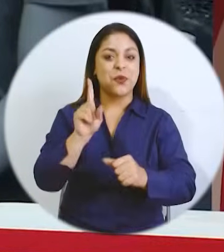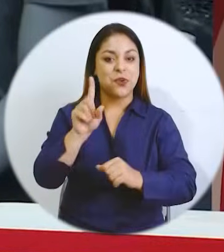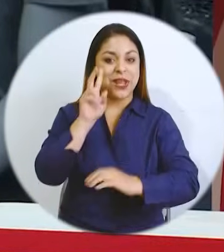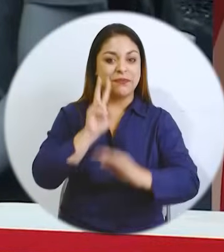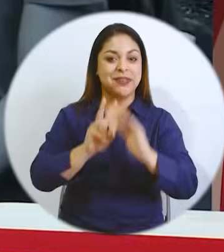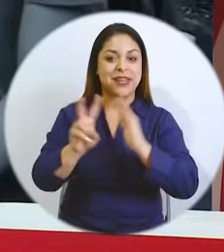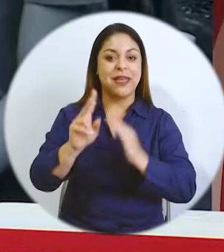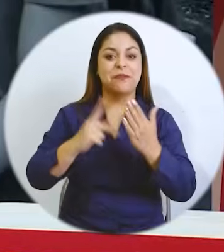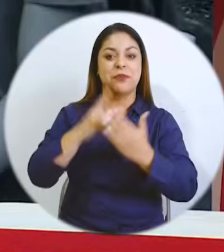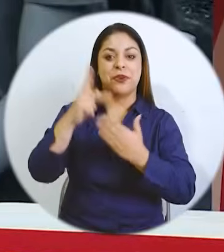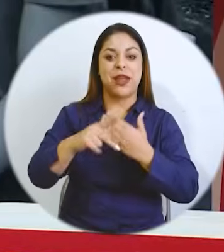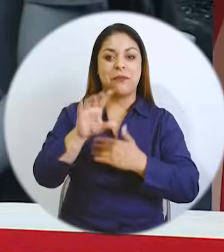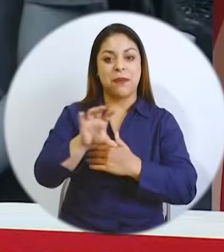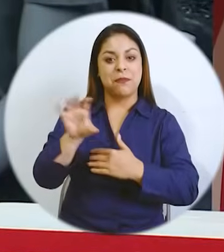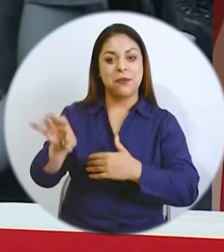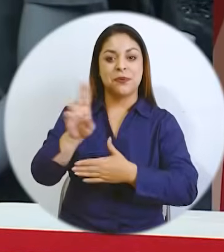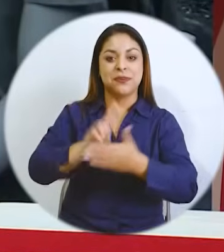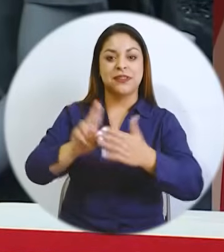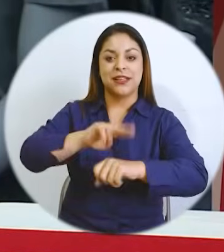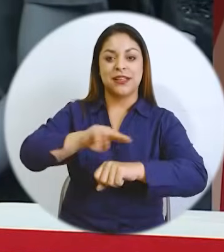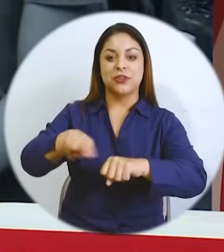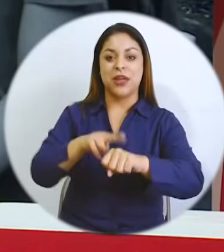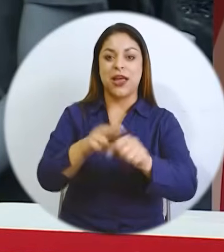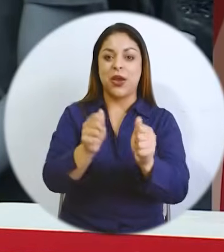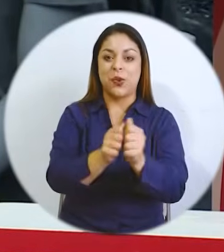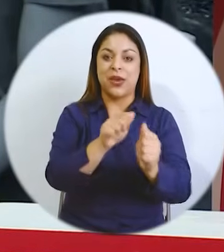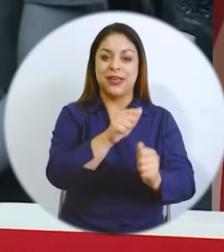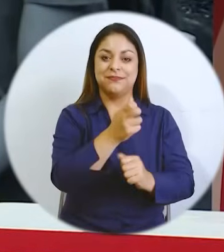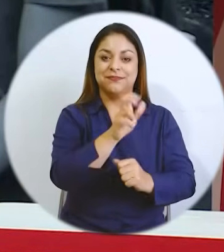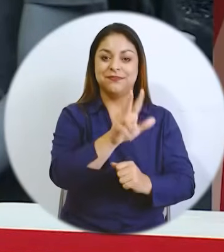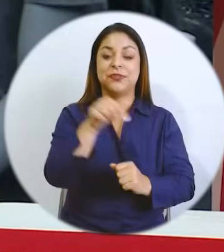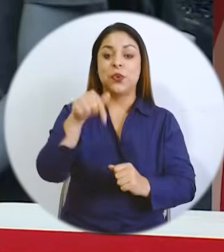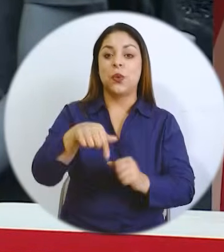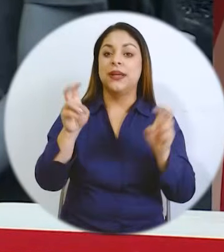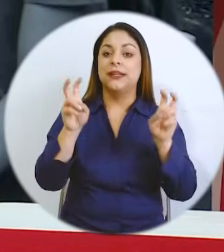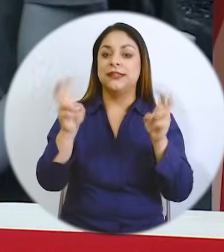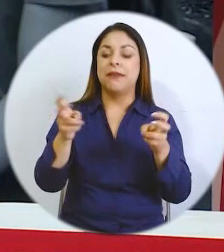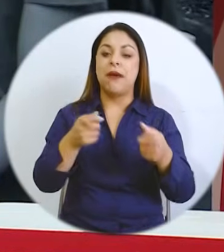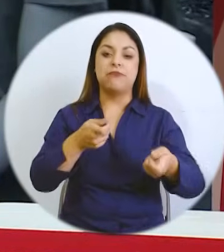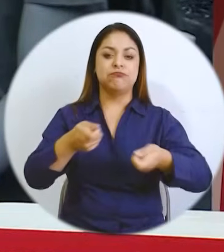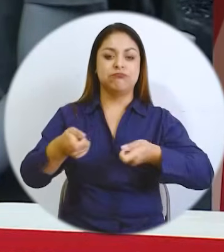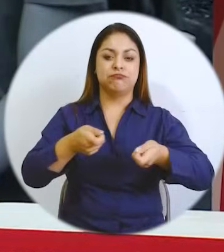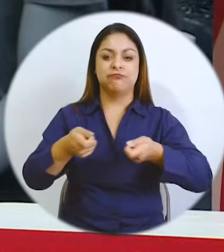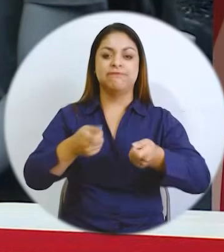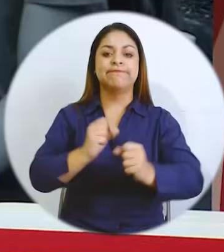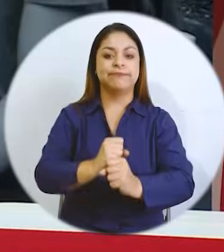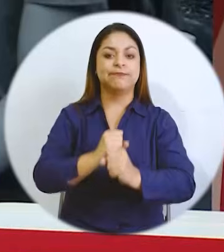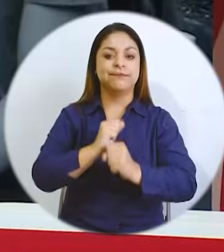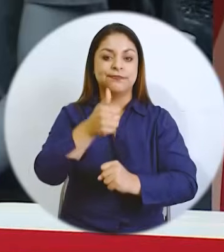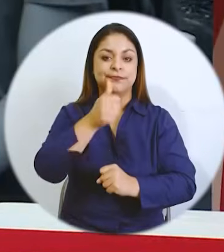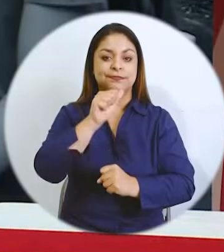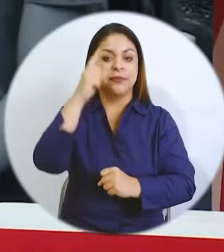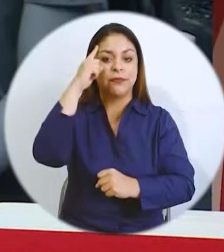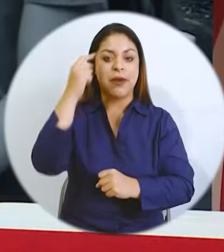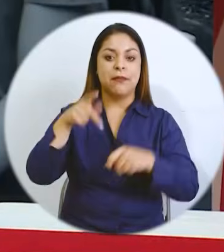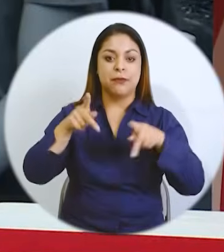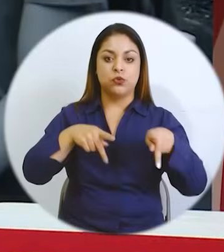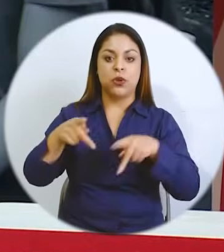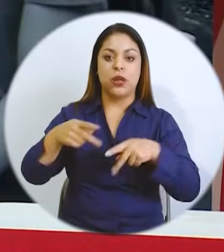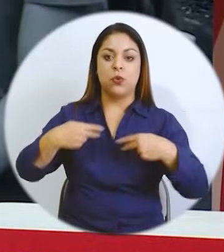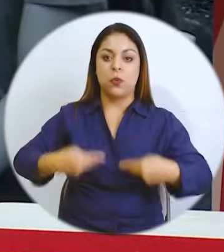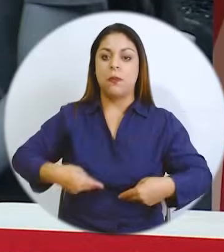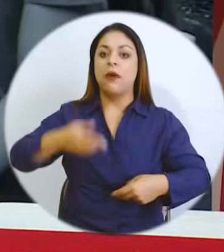Regresa usted a Una Mirada del programa de la Universidad Nacional y SINART S.A. Hoy con el tema de la gestión segura del agua para